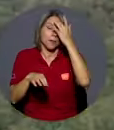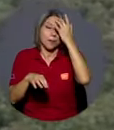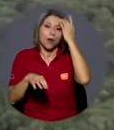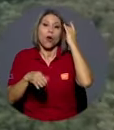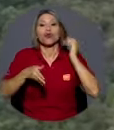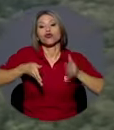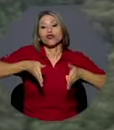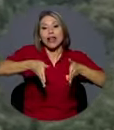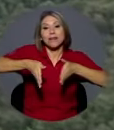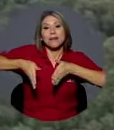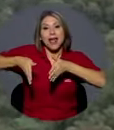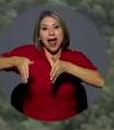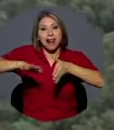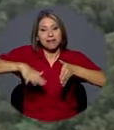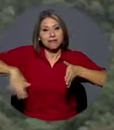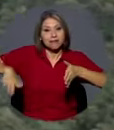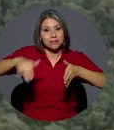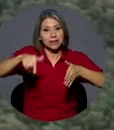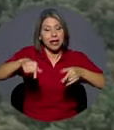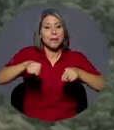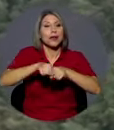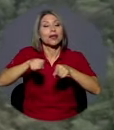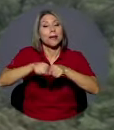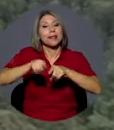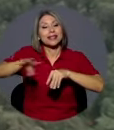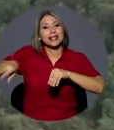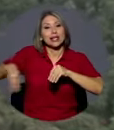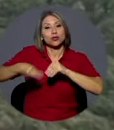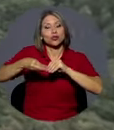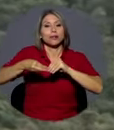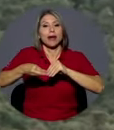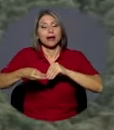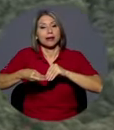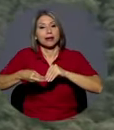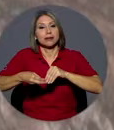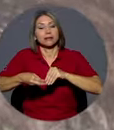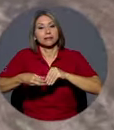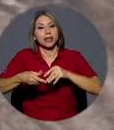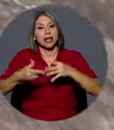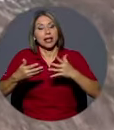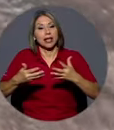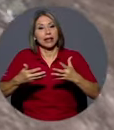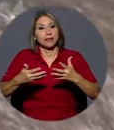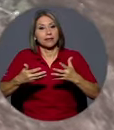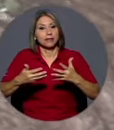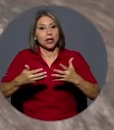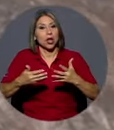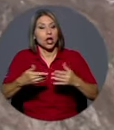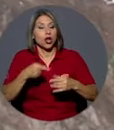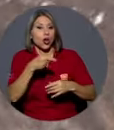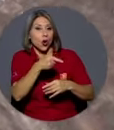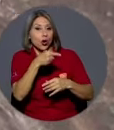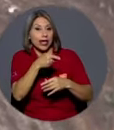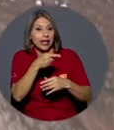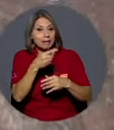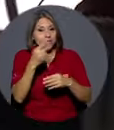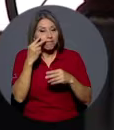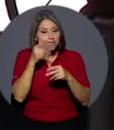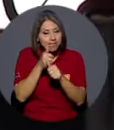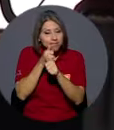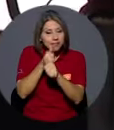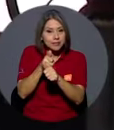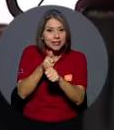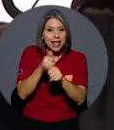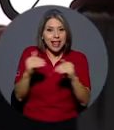ejemplo, red vial cantonal, pero también se le suma lo que tiene bajo su competencia el